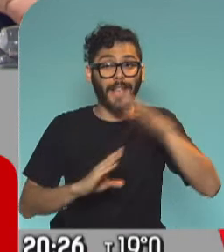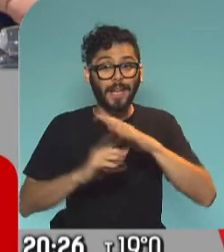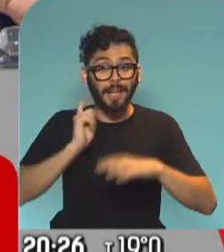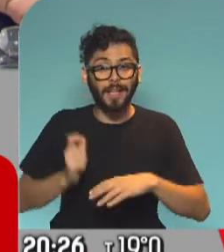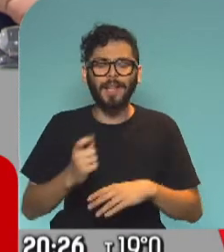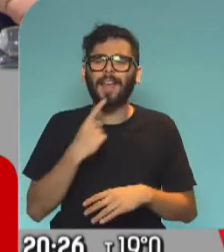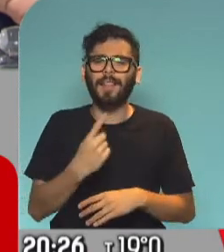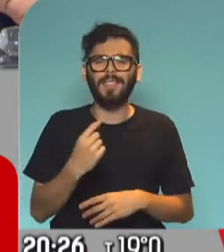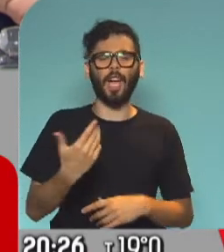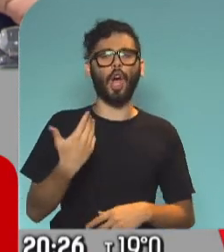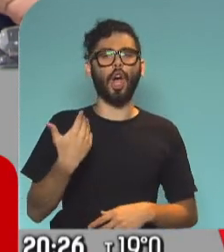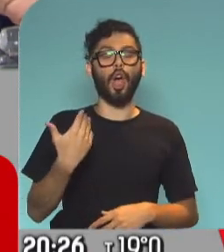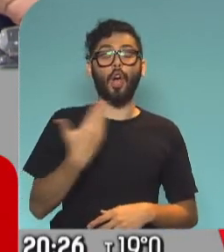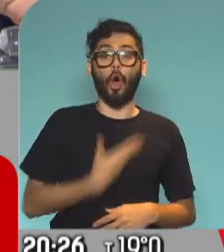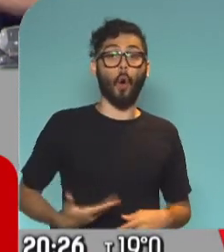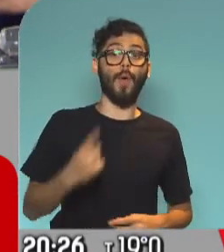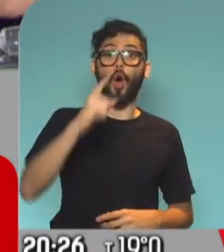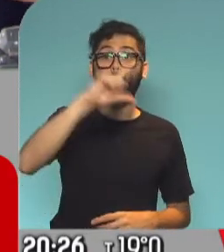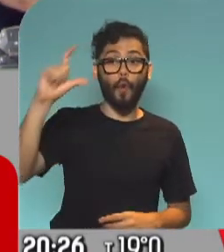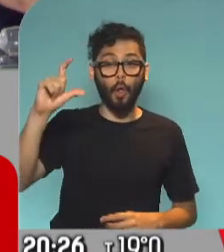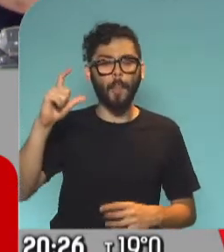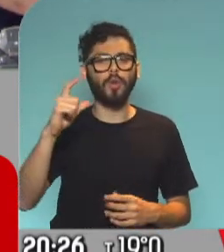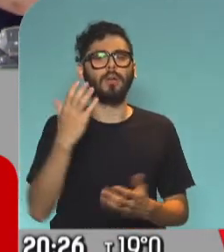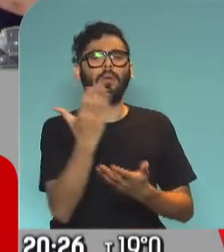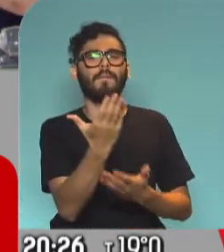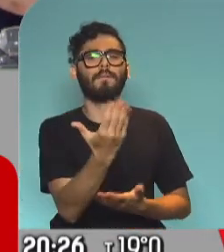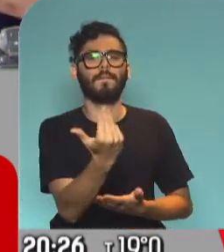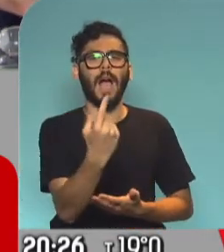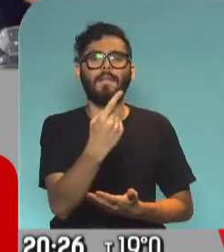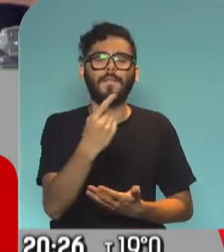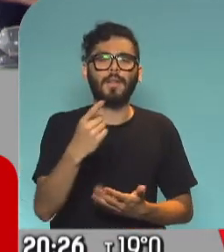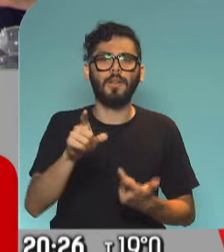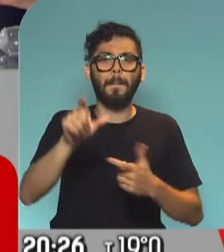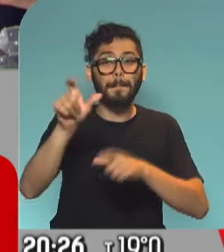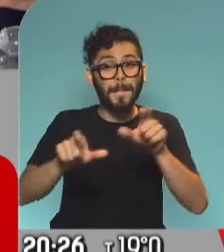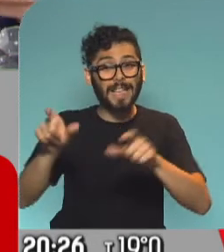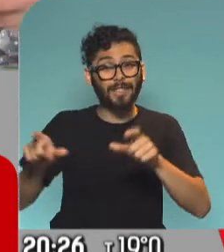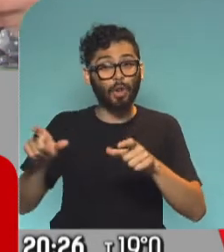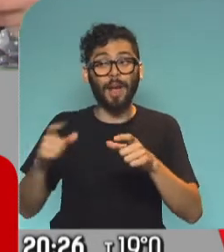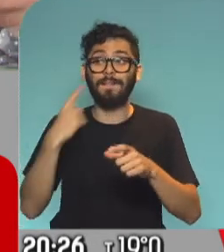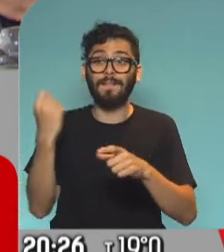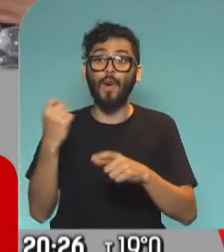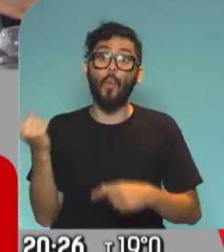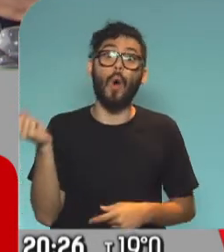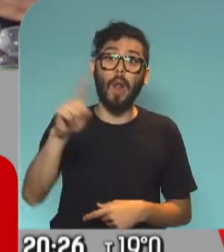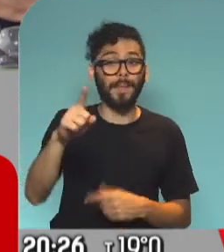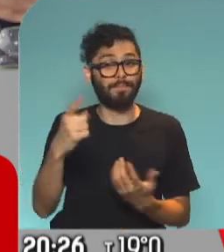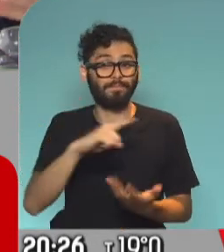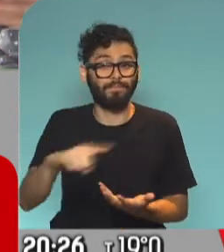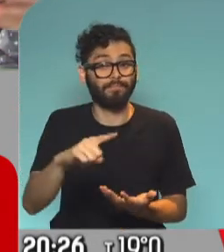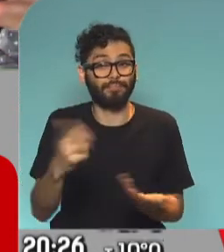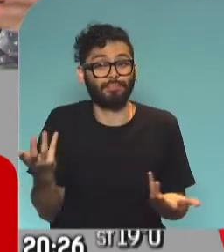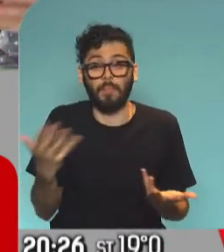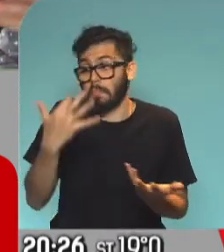le había pedido al gobierno de Formosa que informara de qué manera estaba asistiendo a las personas que querían volver y no podían, porque hay gente que se ha